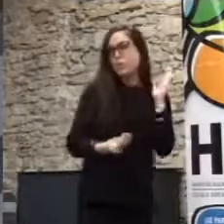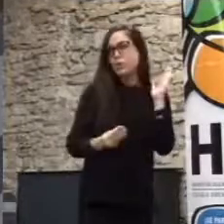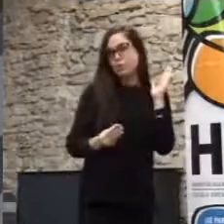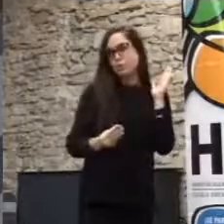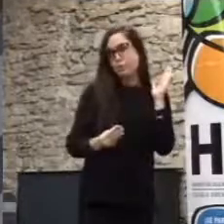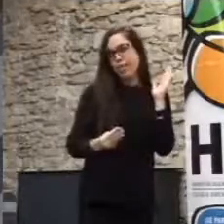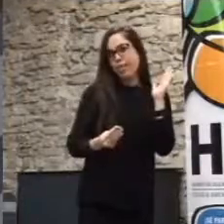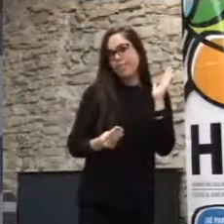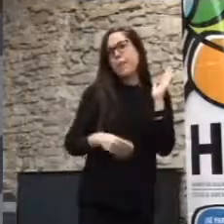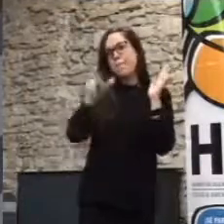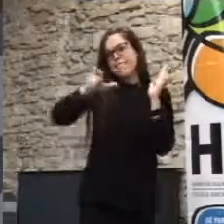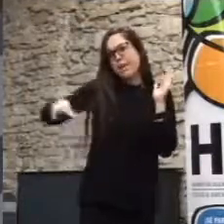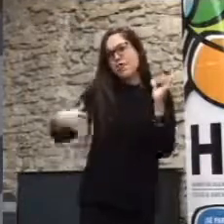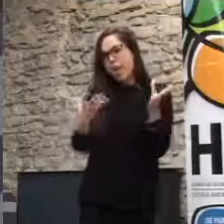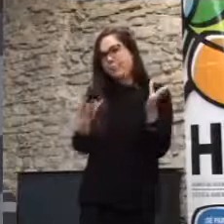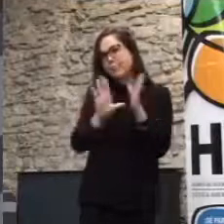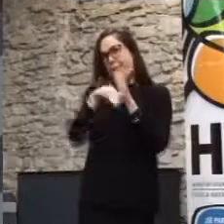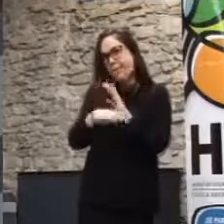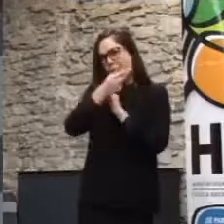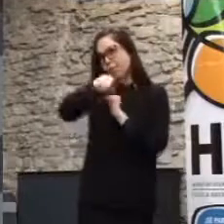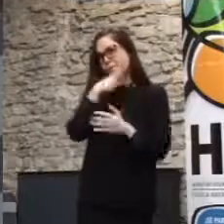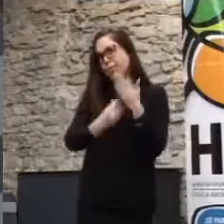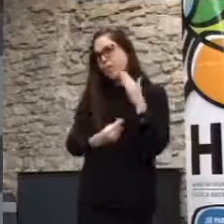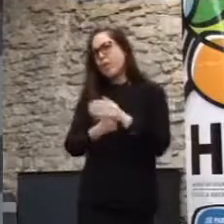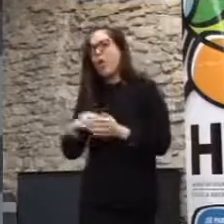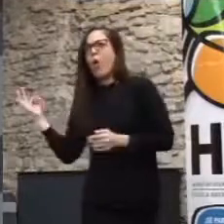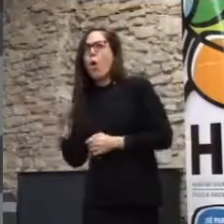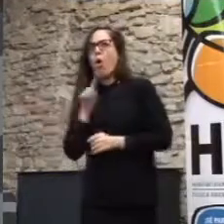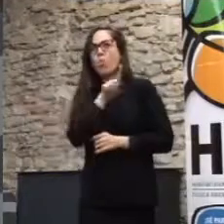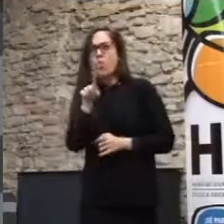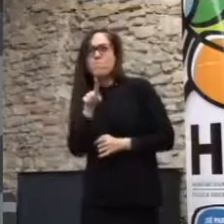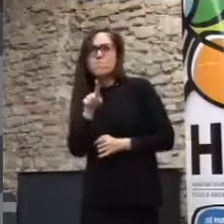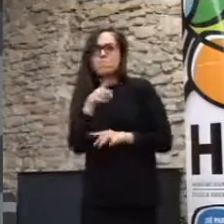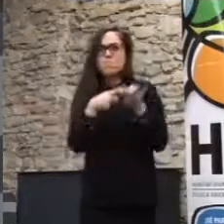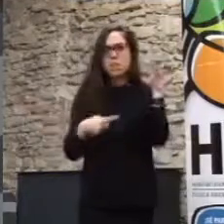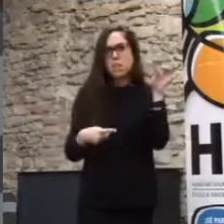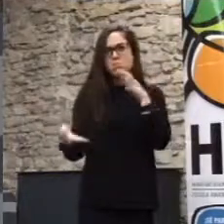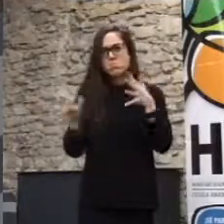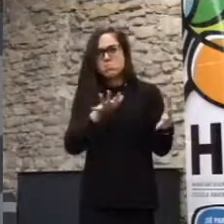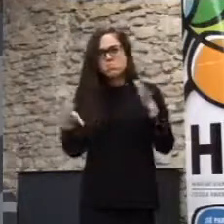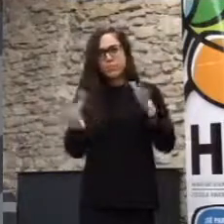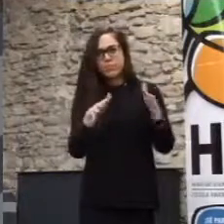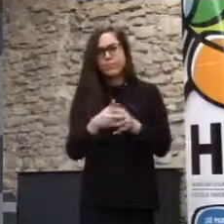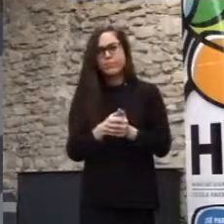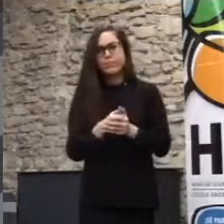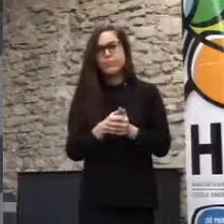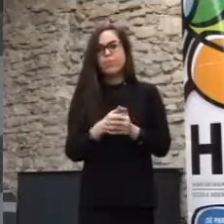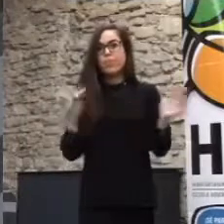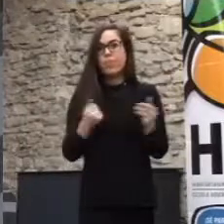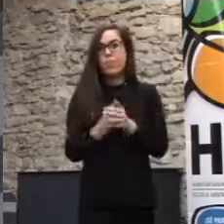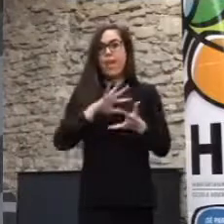tarde para el resto de la gente. A las 11. 10 y media, que es cuando arranca un poco el día informativo,